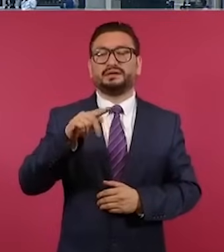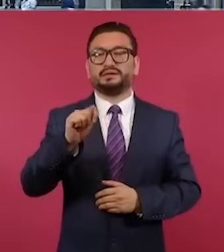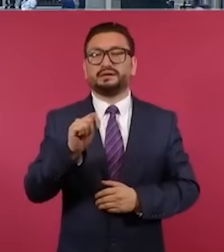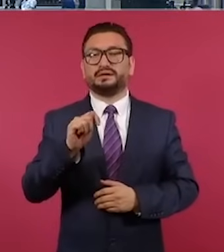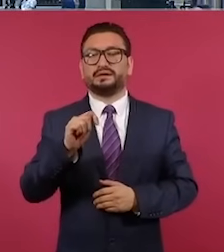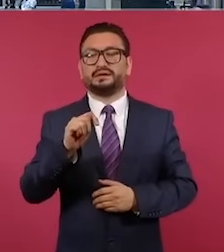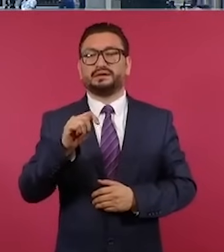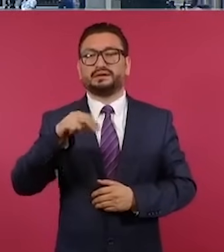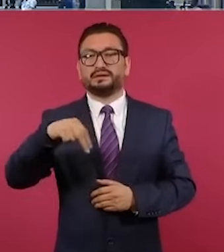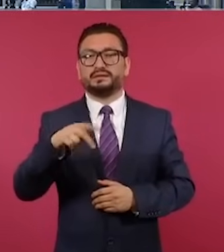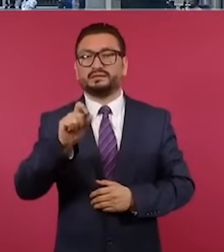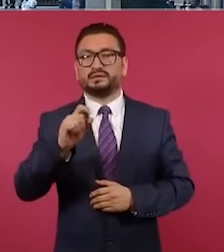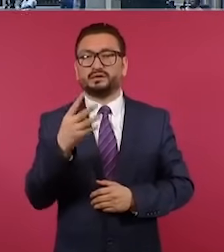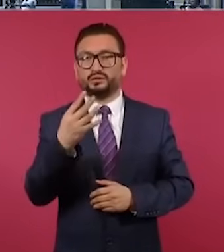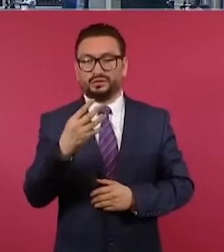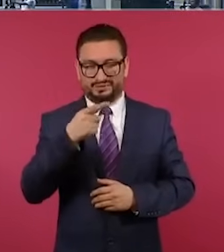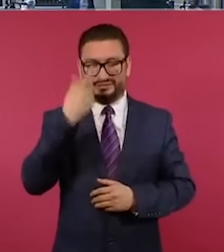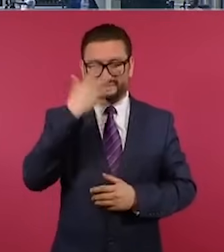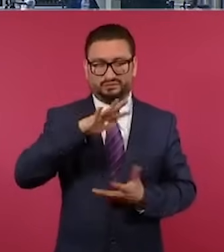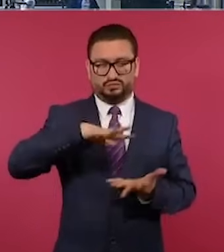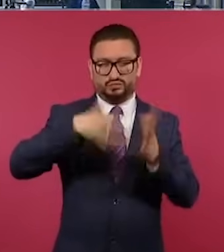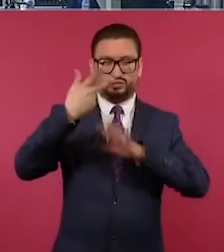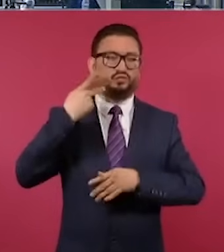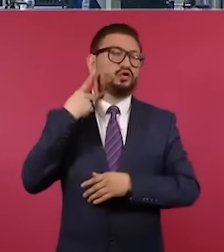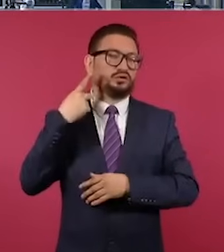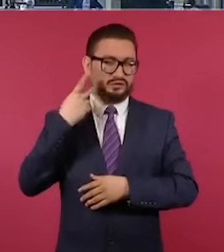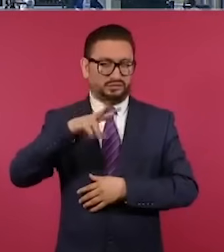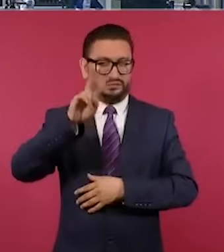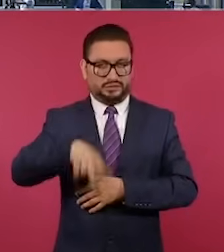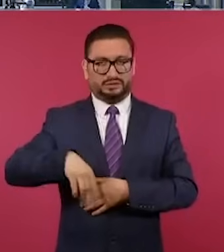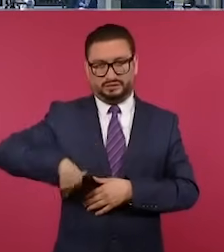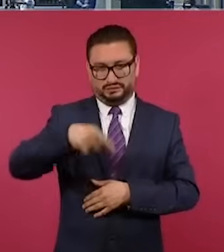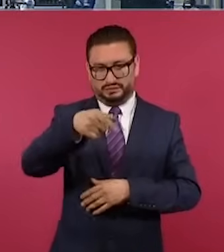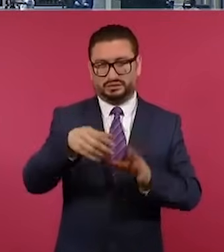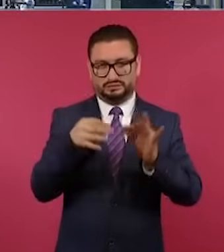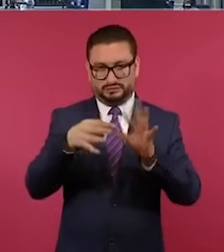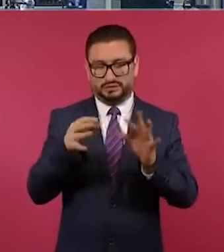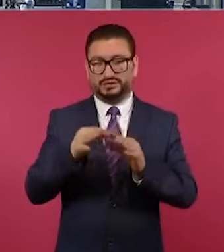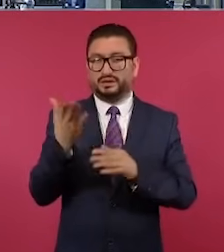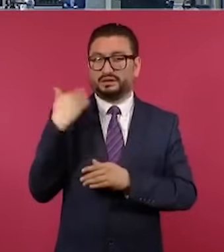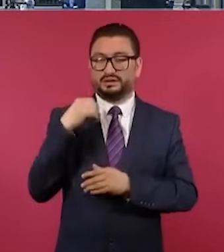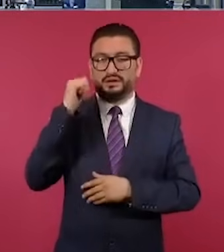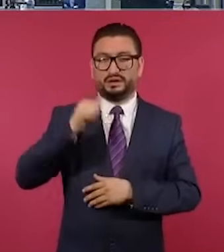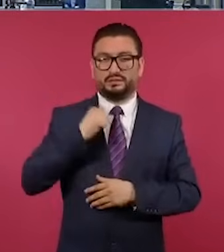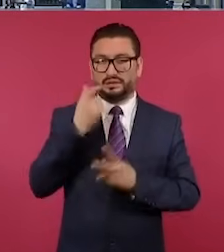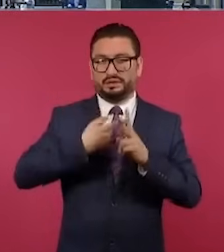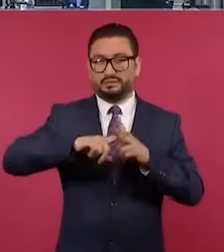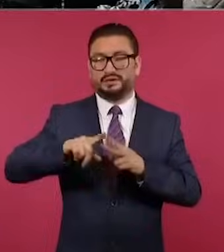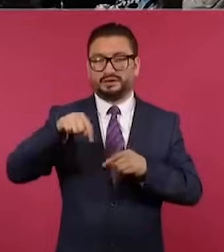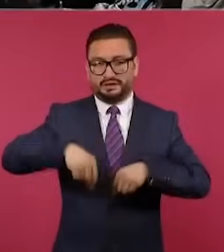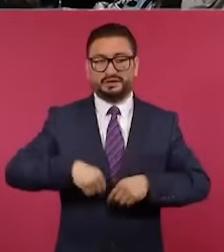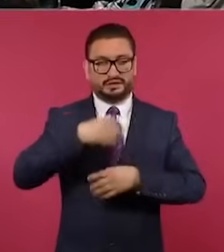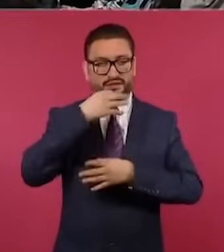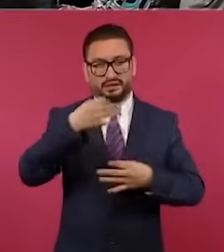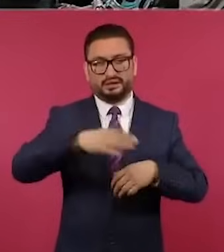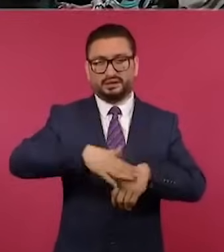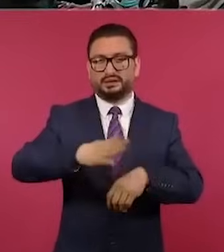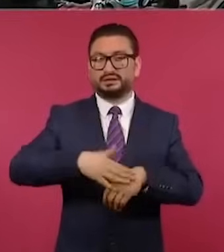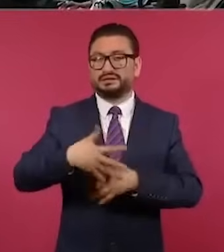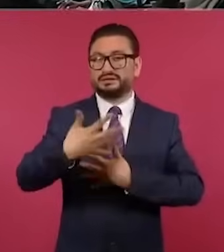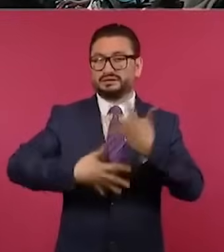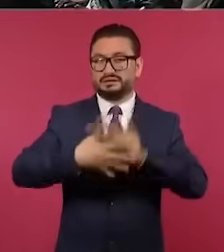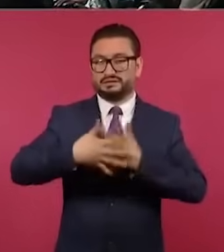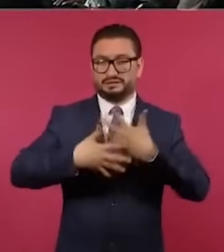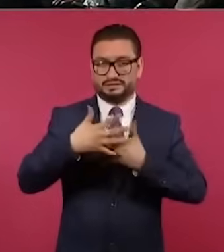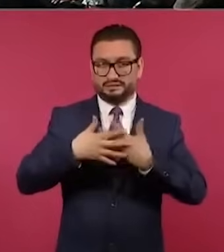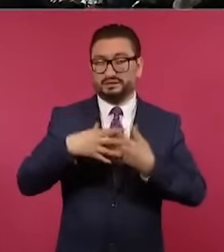NTN 24, la violencia política, como usted bien lo ha dicho, es real. Y en ese sentido, a principios de abril, desde aquí se reportó al menos 15